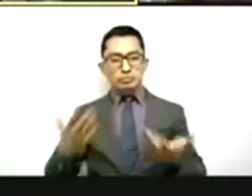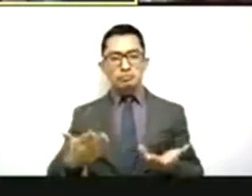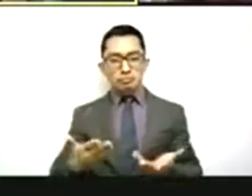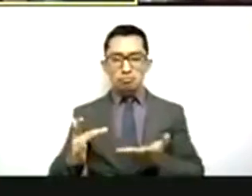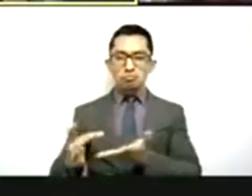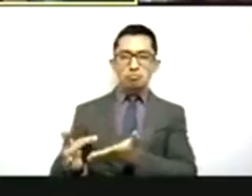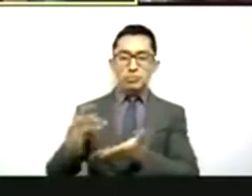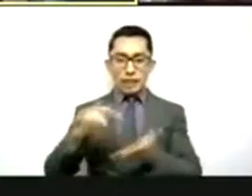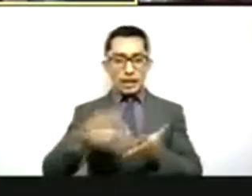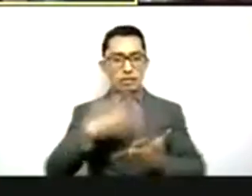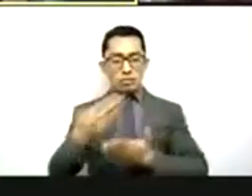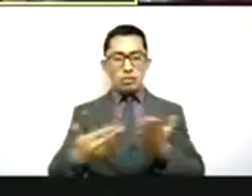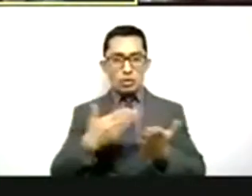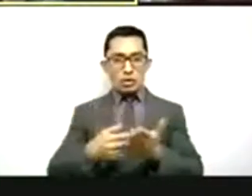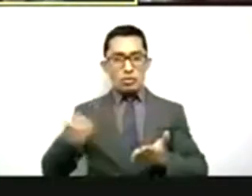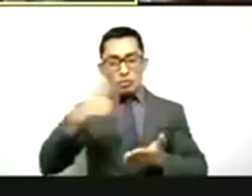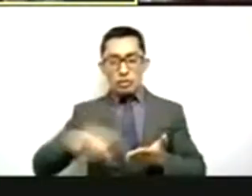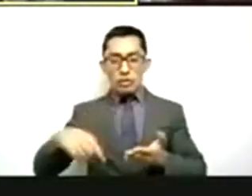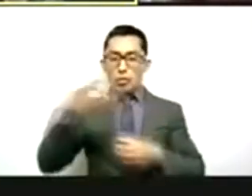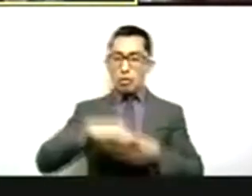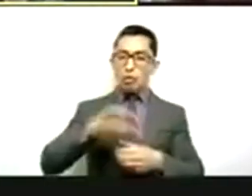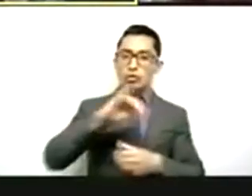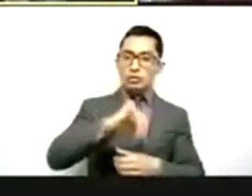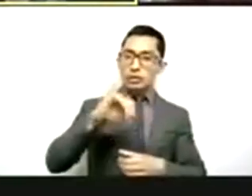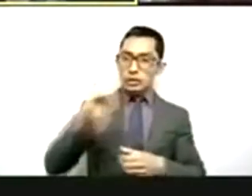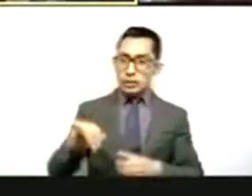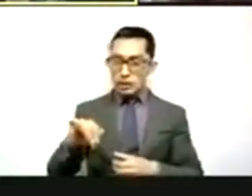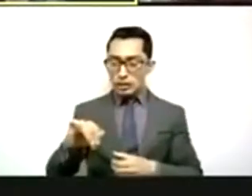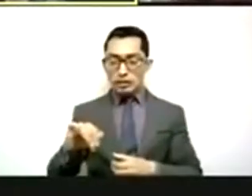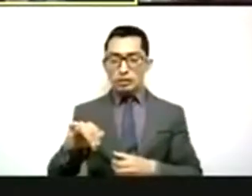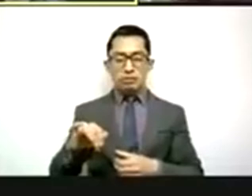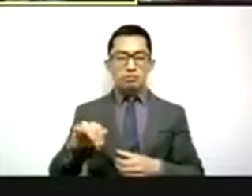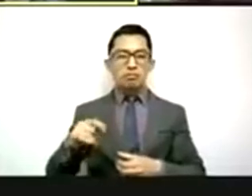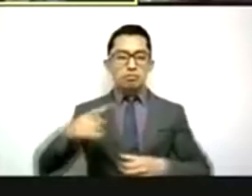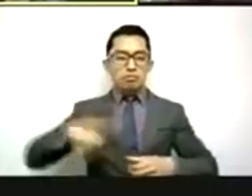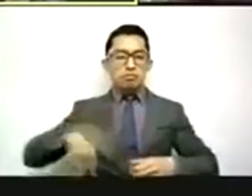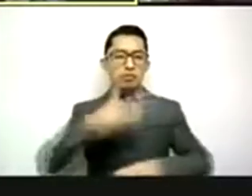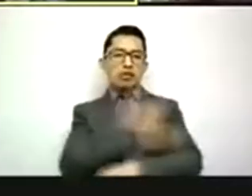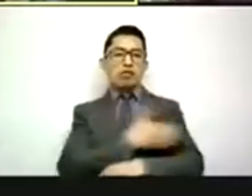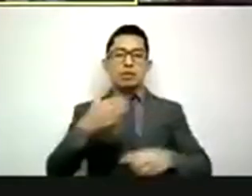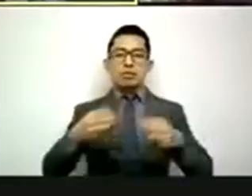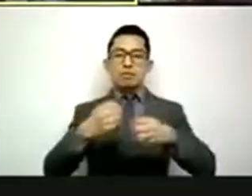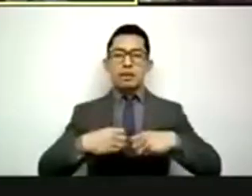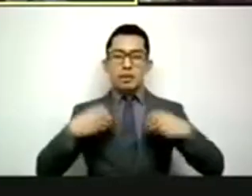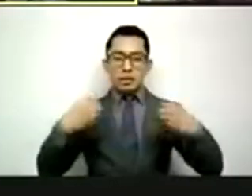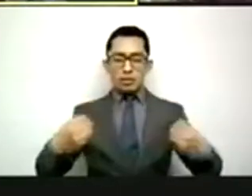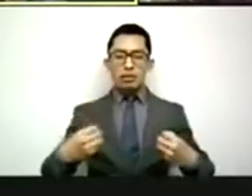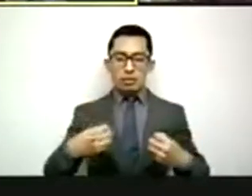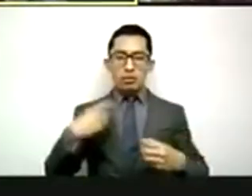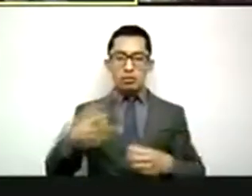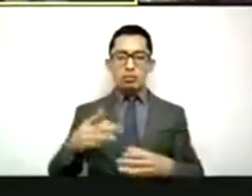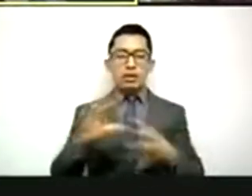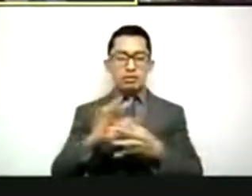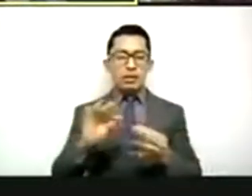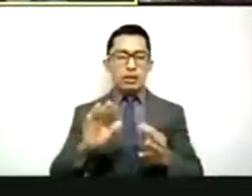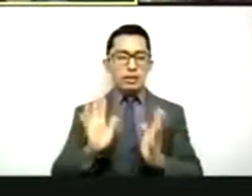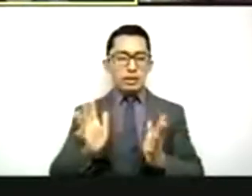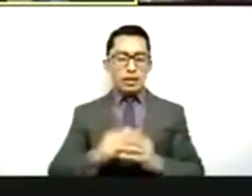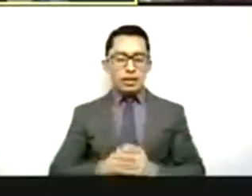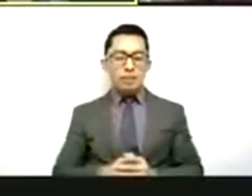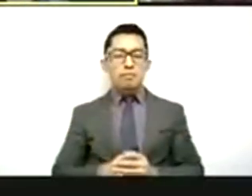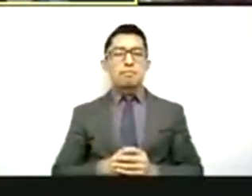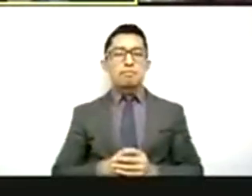acompañamiento de mis pares en el sentido de la votación que ya se ha anunciado, además de